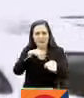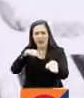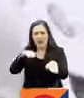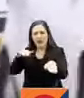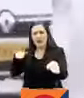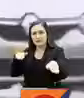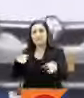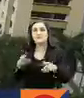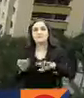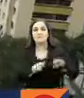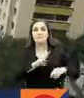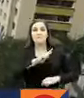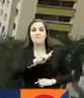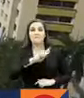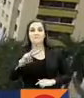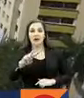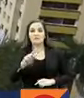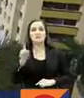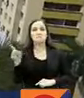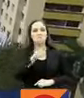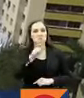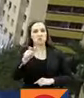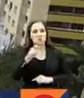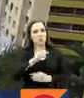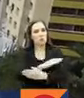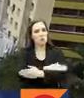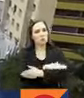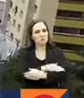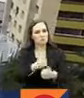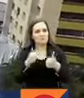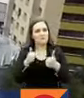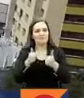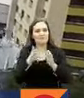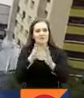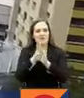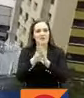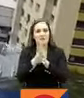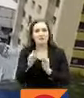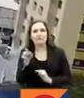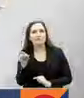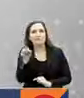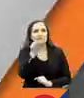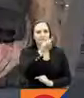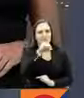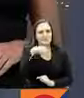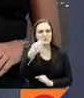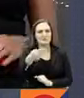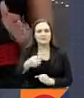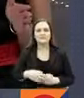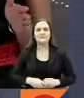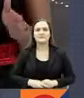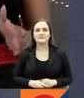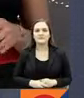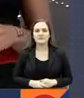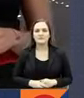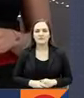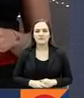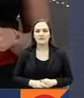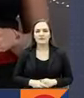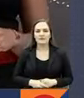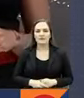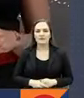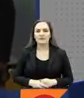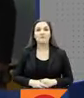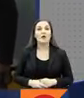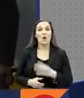del Cauca, los caleños acataron las medidas. Información desde las regiones. En libertad,